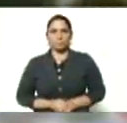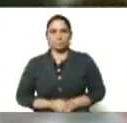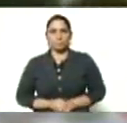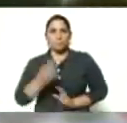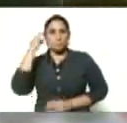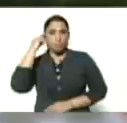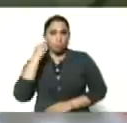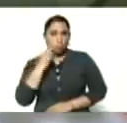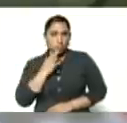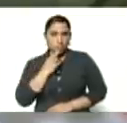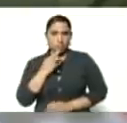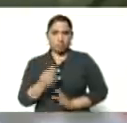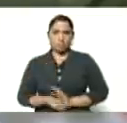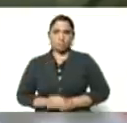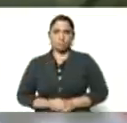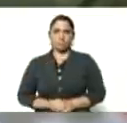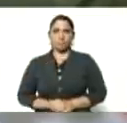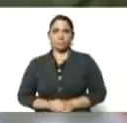Bolívar,